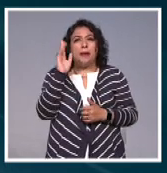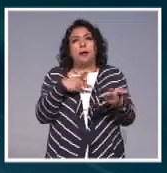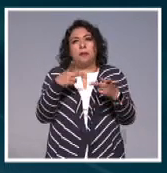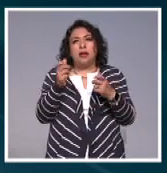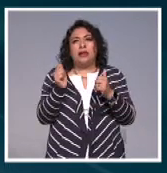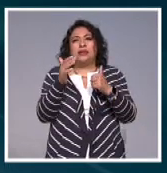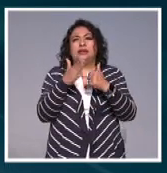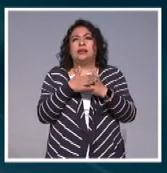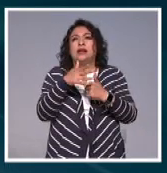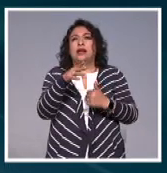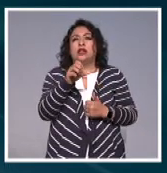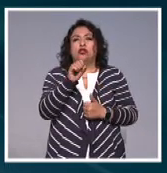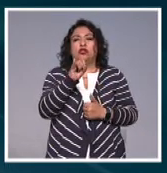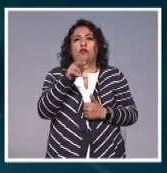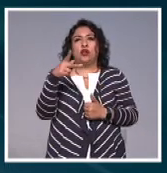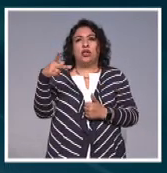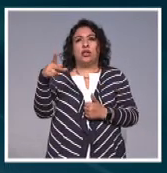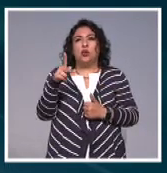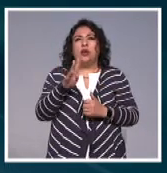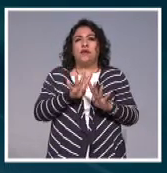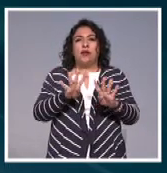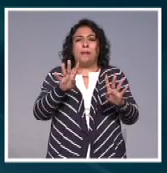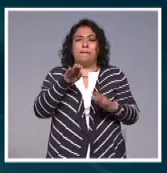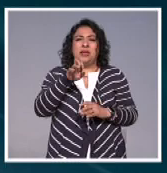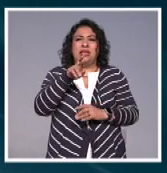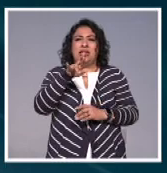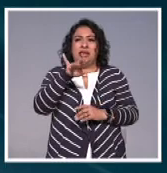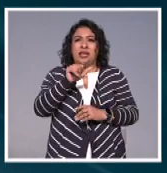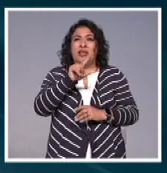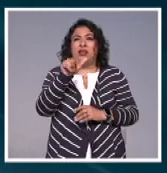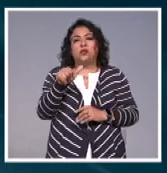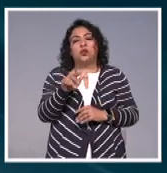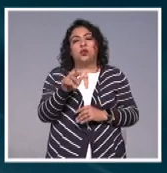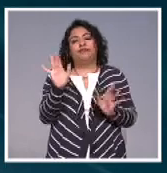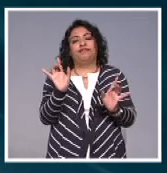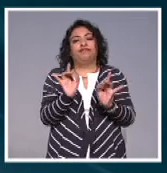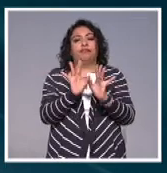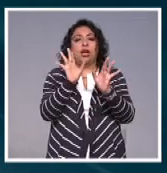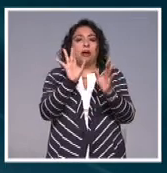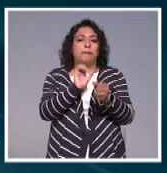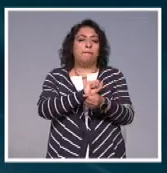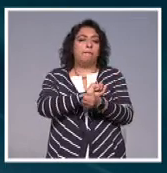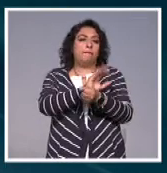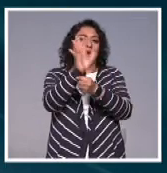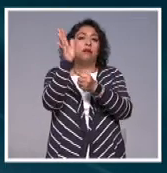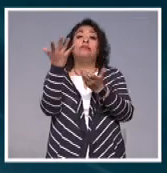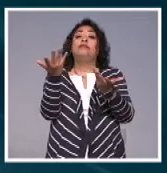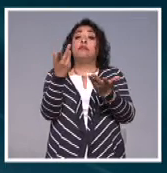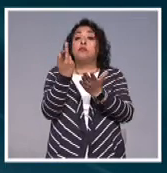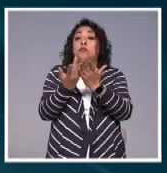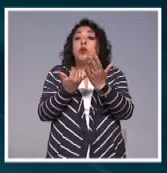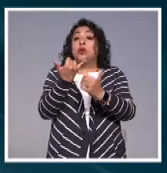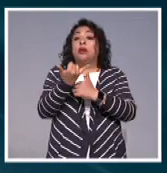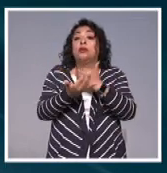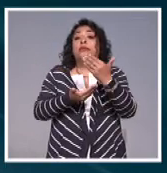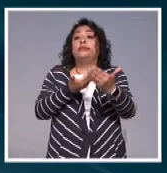Estaba planeado el estreno de una obra sinfónica tuya con la Sinfónica de Minería cuando nos cayó encima la pandemia. ¿En qué va ese proyecto?